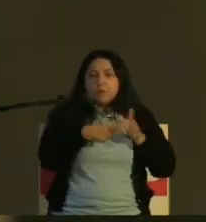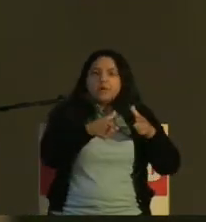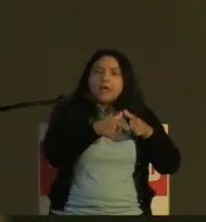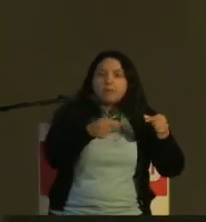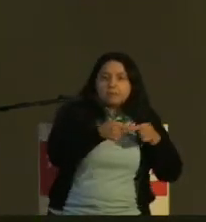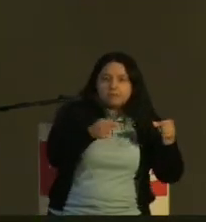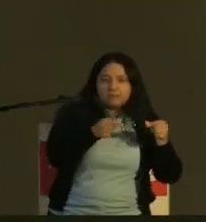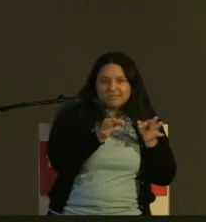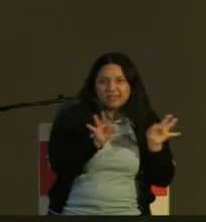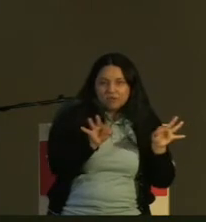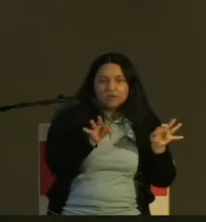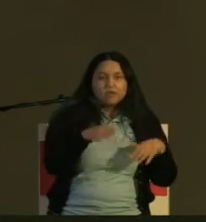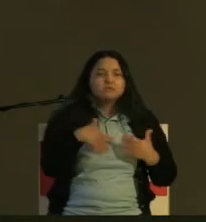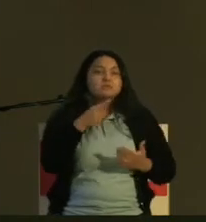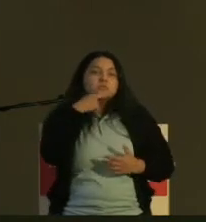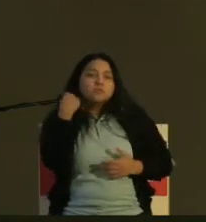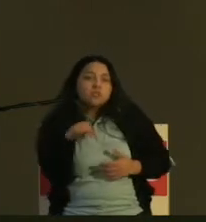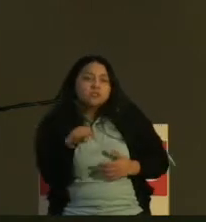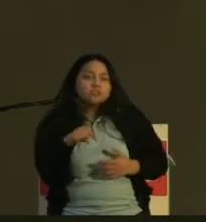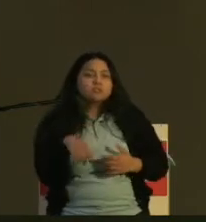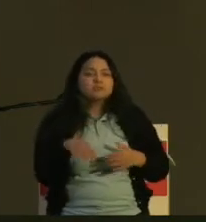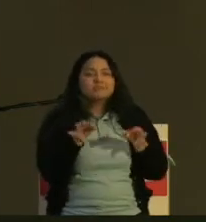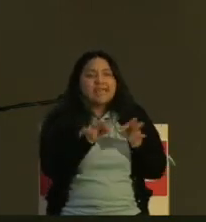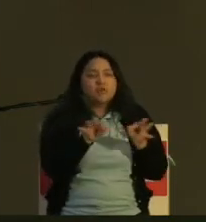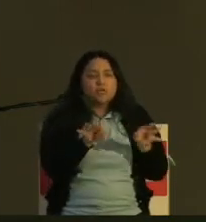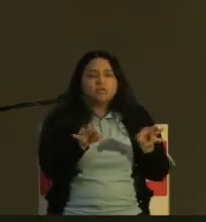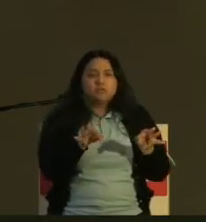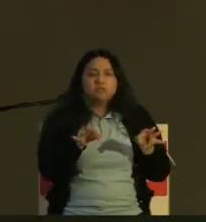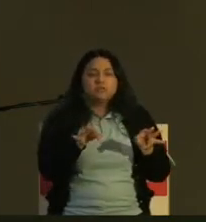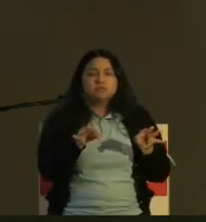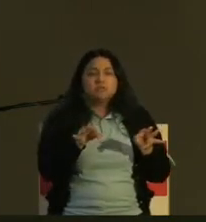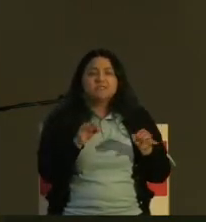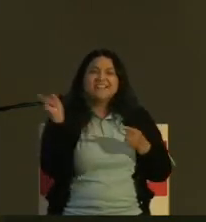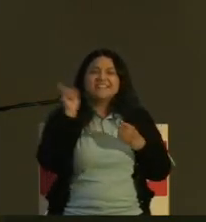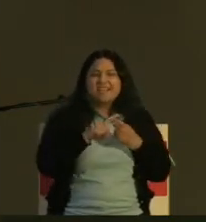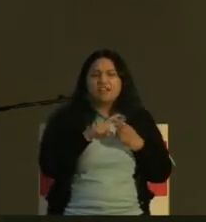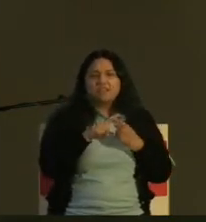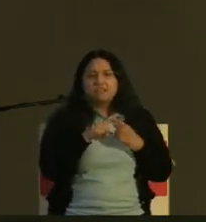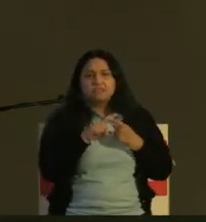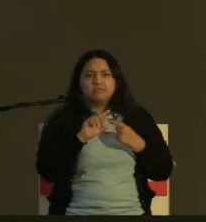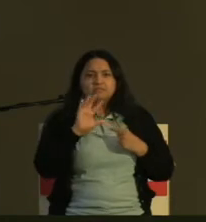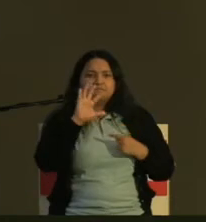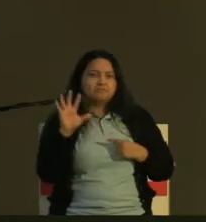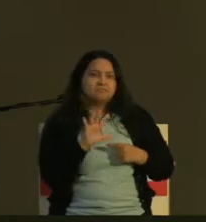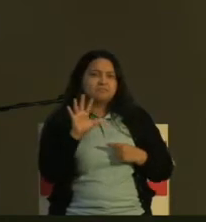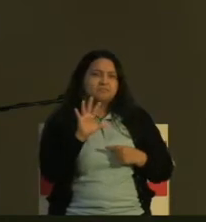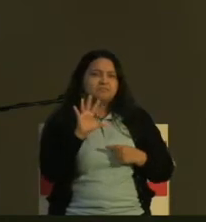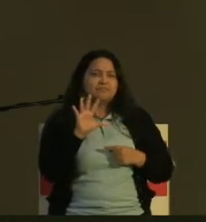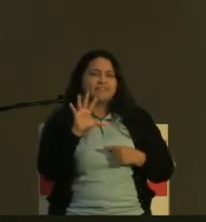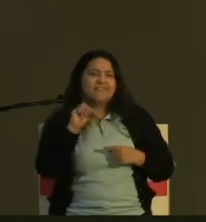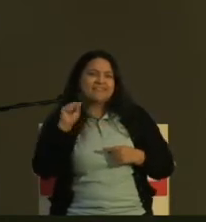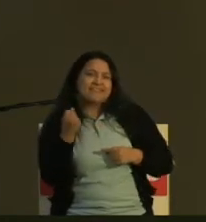ejemplo, con el ruso también, que hasta los años 50, 60, para llegar al